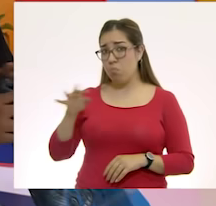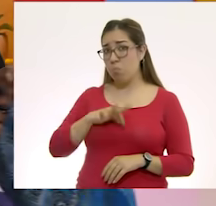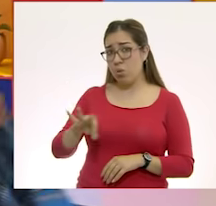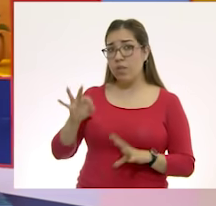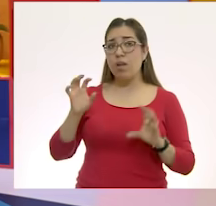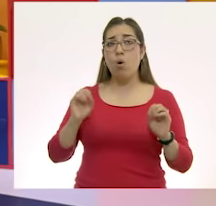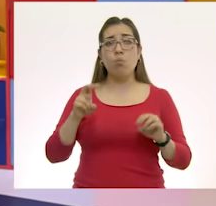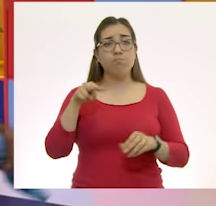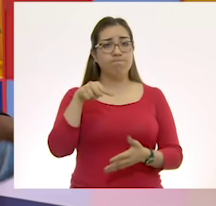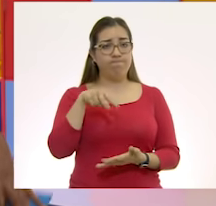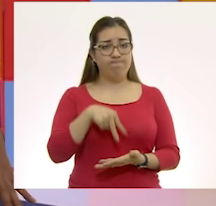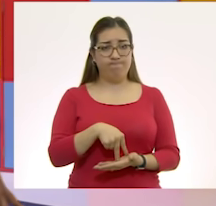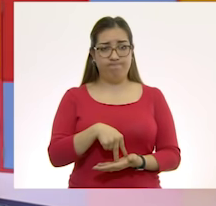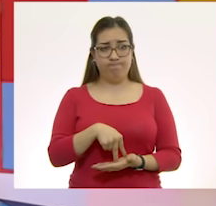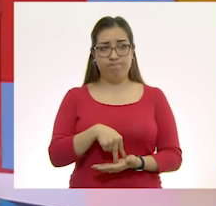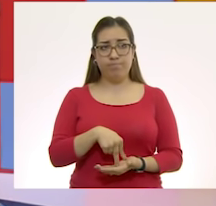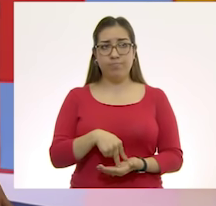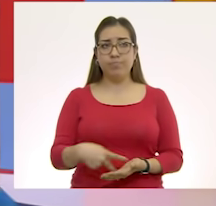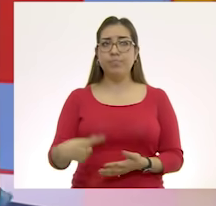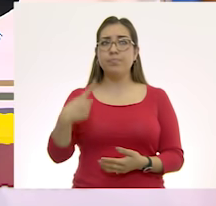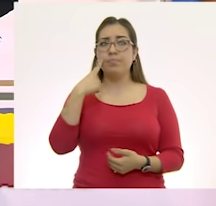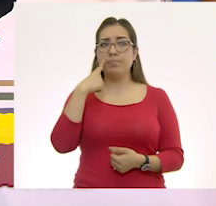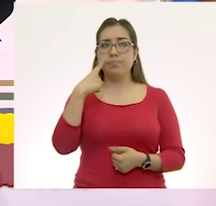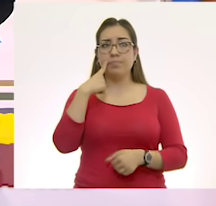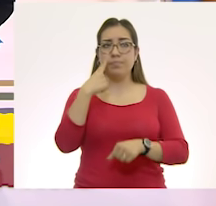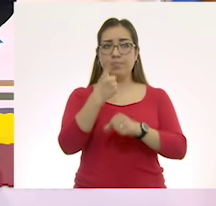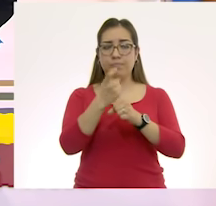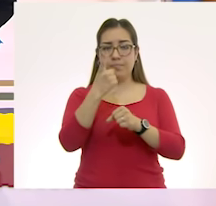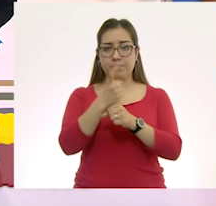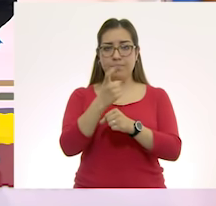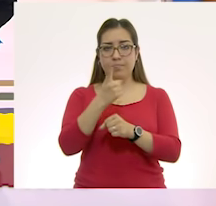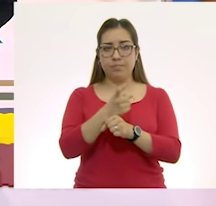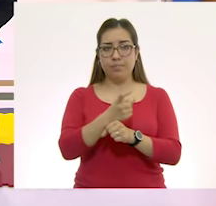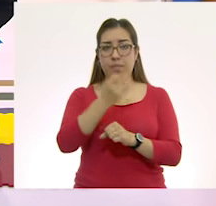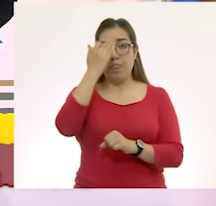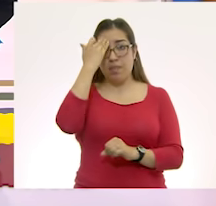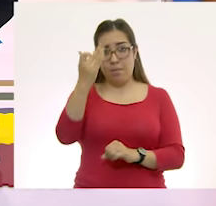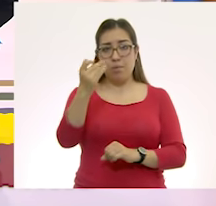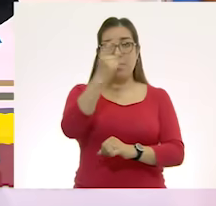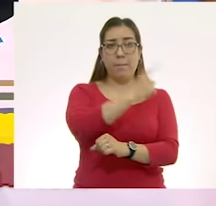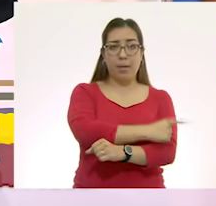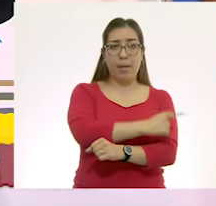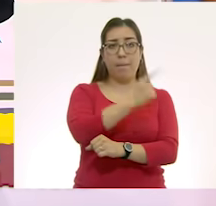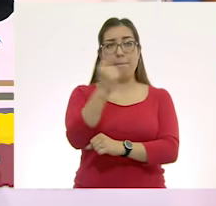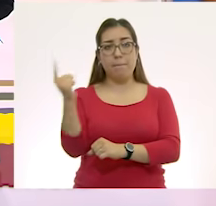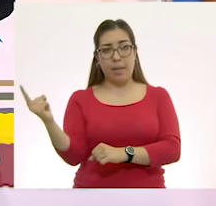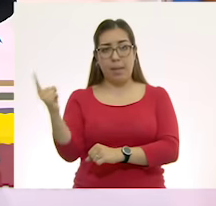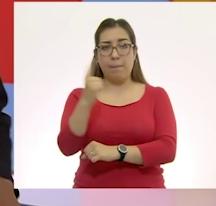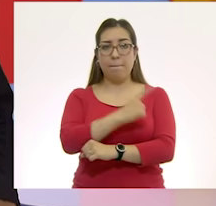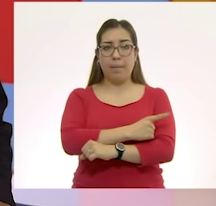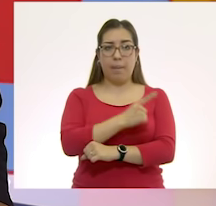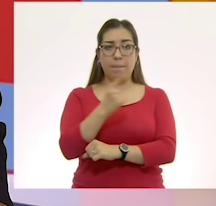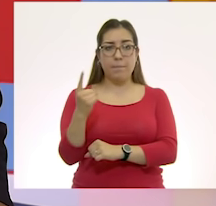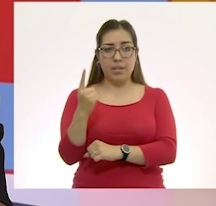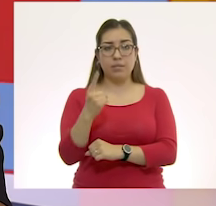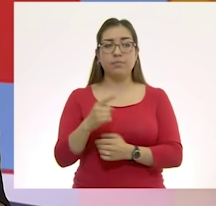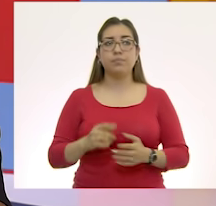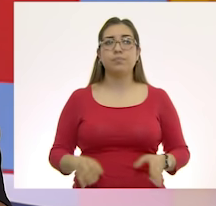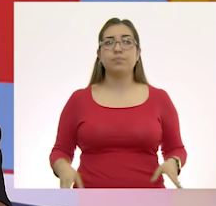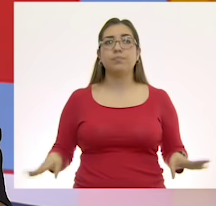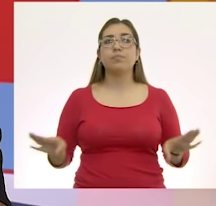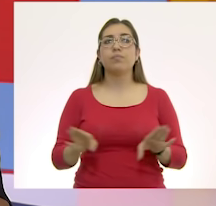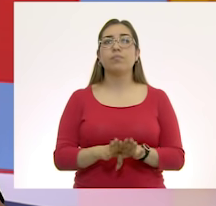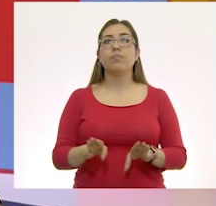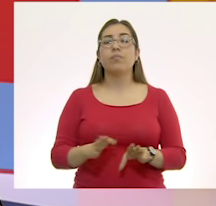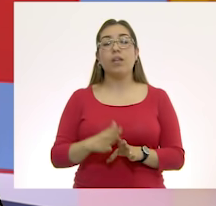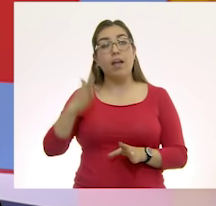Parada. ¿Sí? Vamos a marcar entonces primero los tiempos, que son, ¿qué dijimos? Círculo con